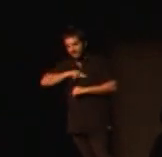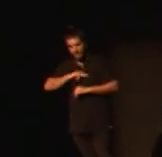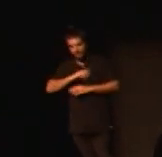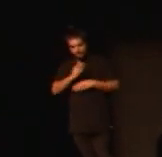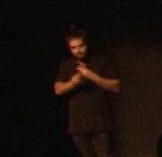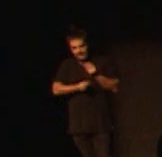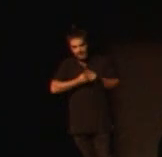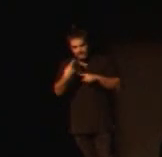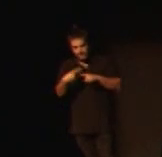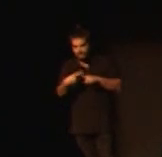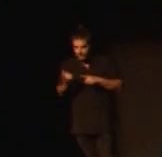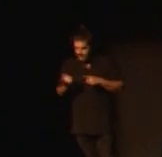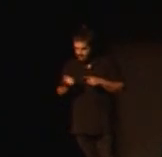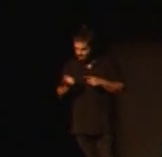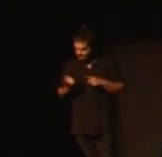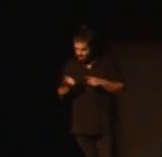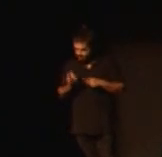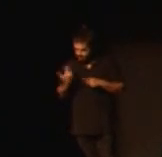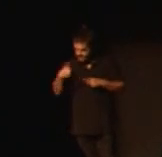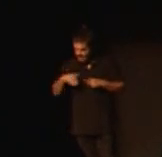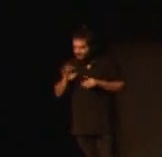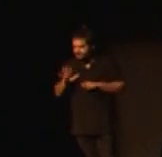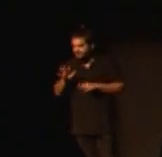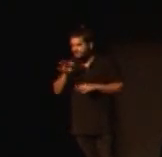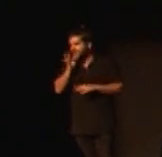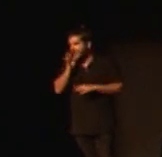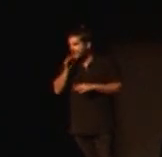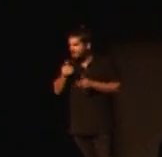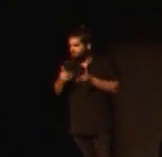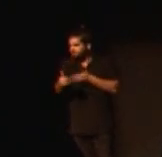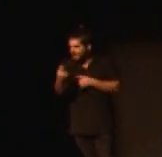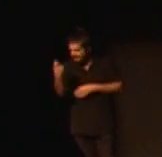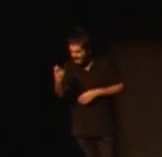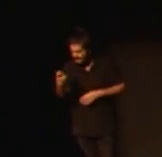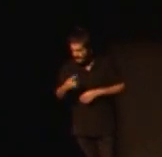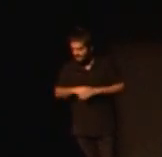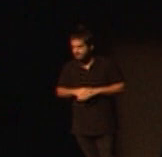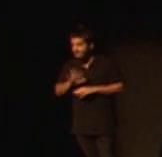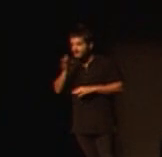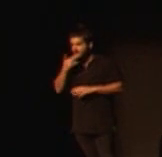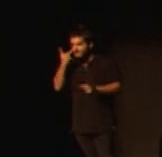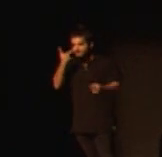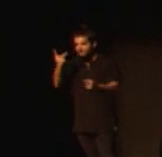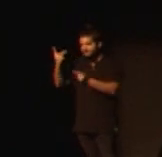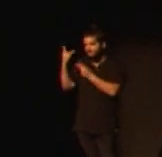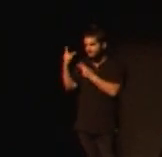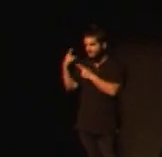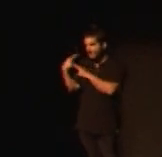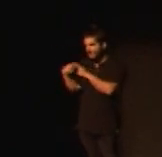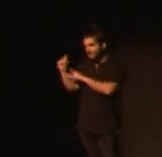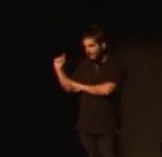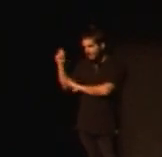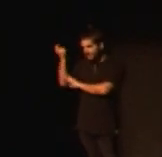queda por hacer. Pero si echamos la vista atrás y vemos todo lo que hemos conseguido, vemos que esta región es mucho